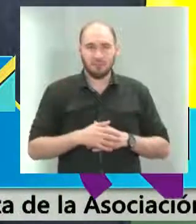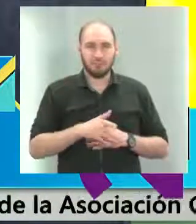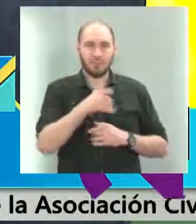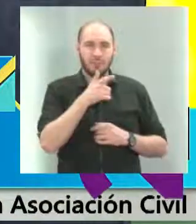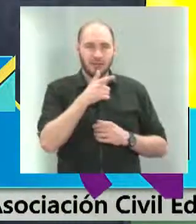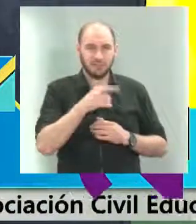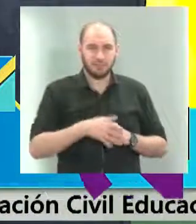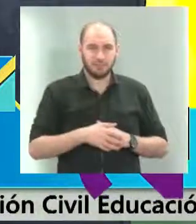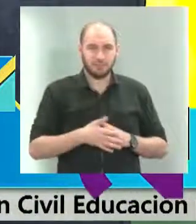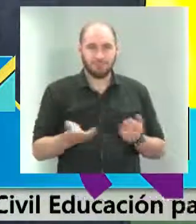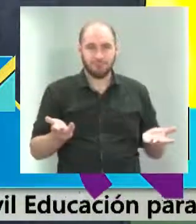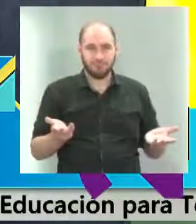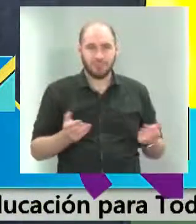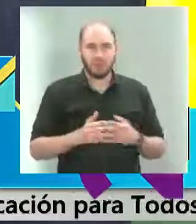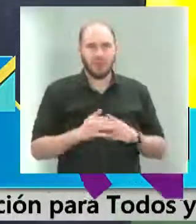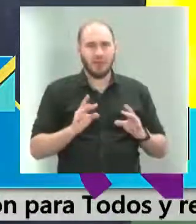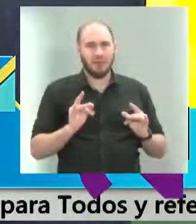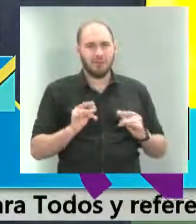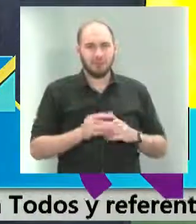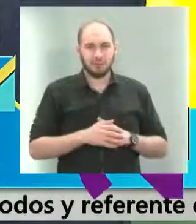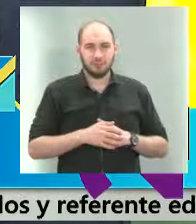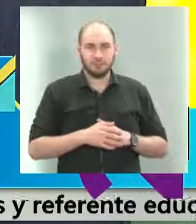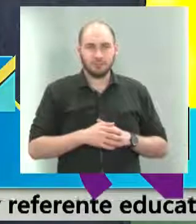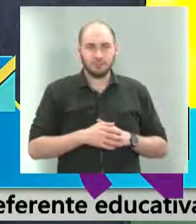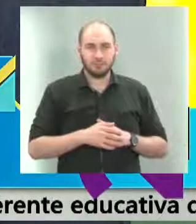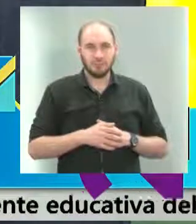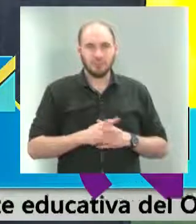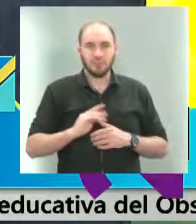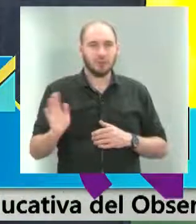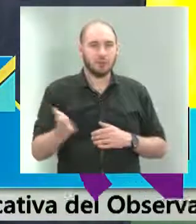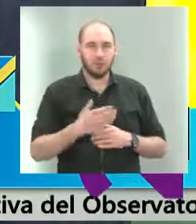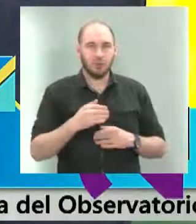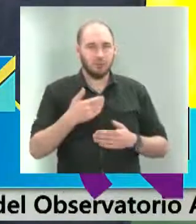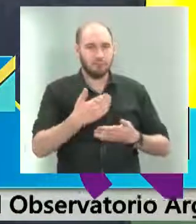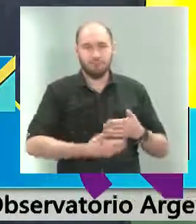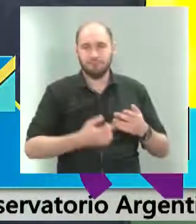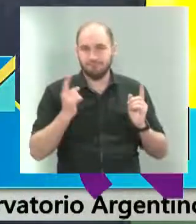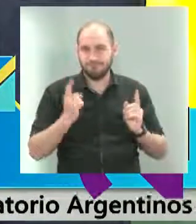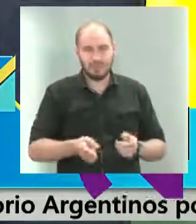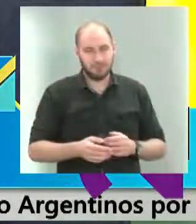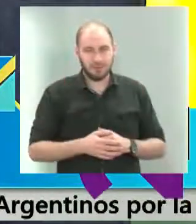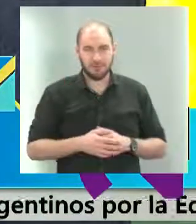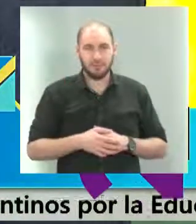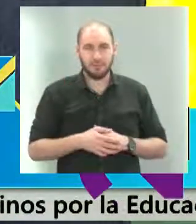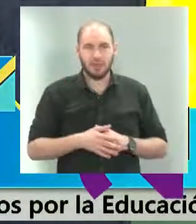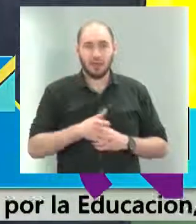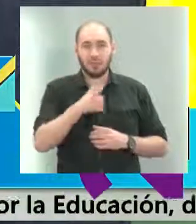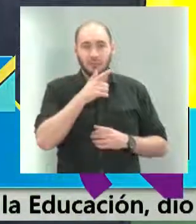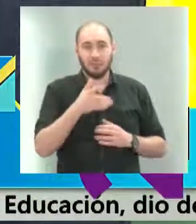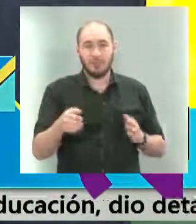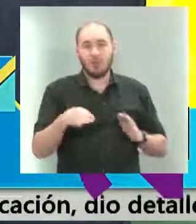creo que bueno, es difícil. Todos tenemos el mismo diagnóstico. Todos lo tenemos. Yo creo que,